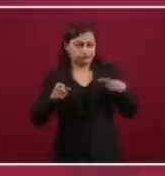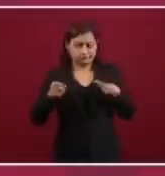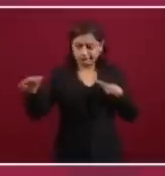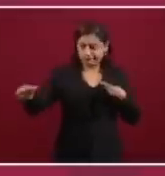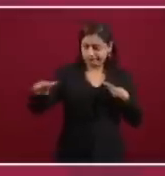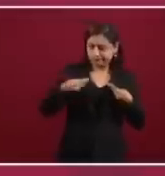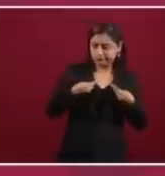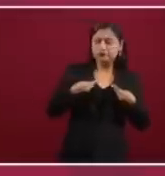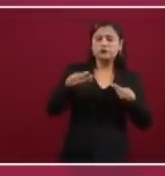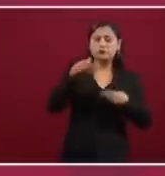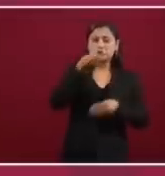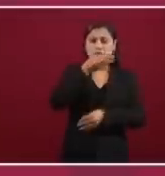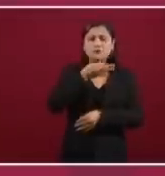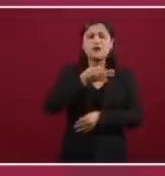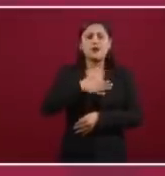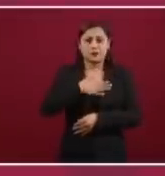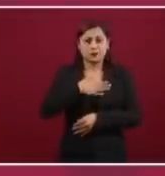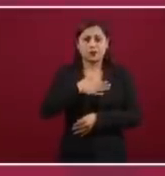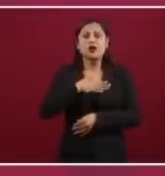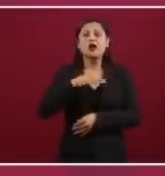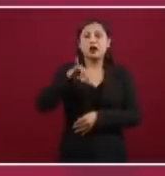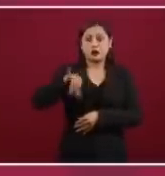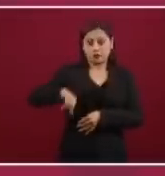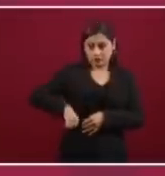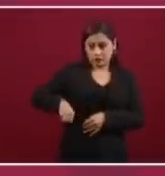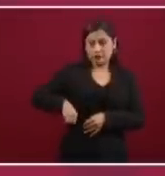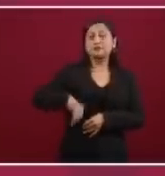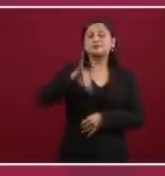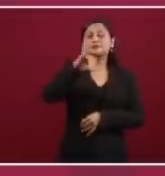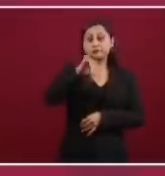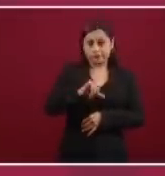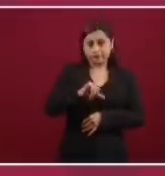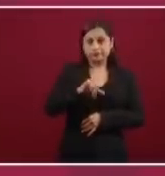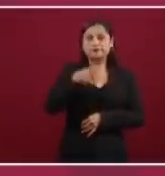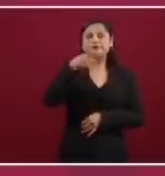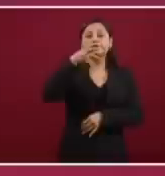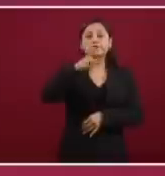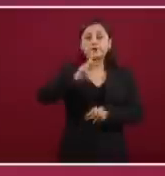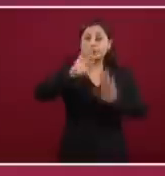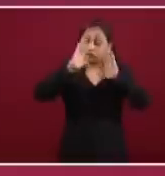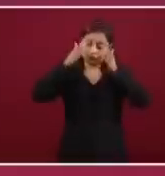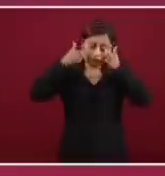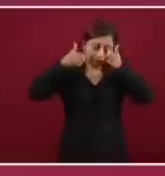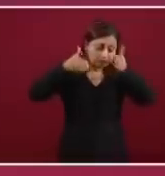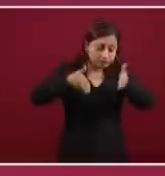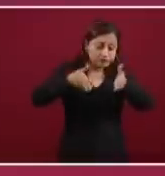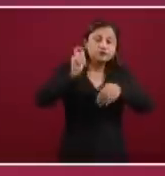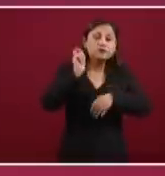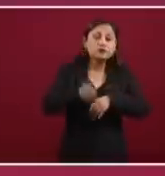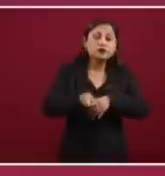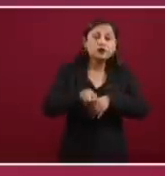interese, pero yo lo que quiero es bajar la incidencia delictiva,